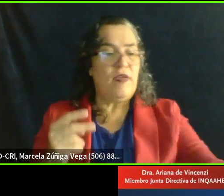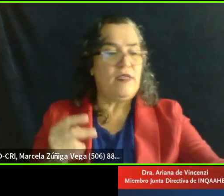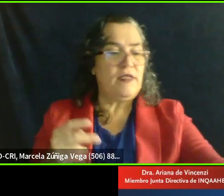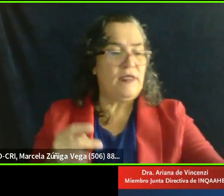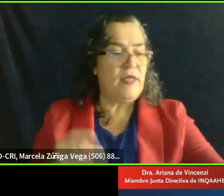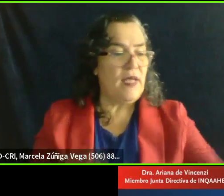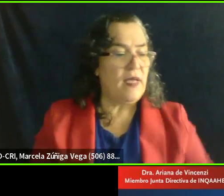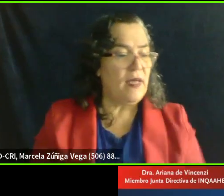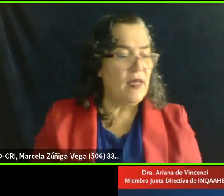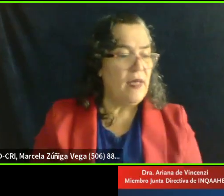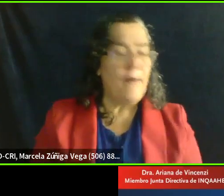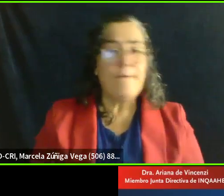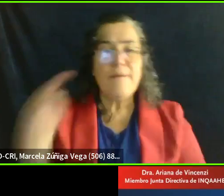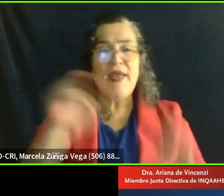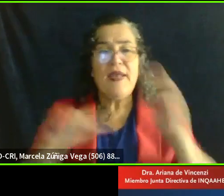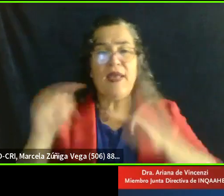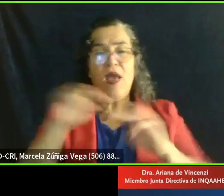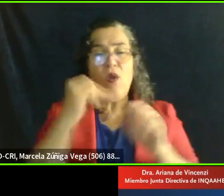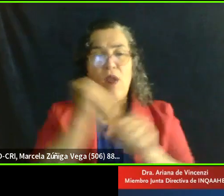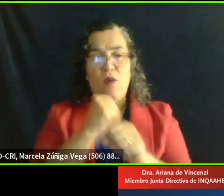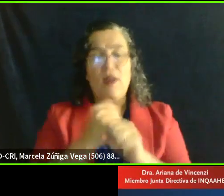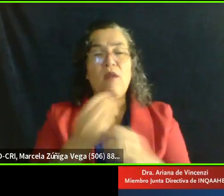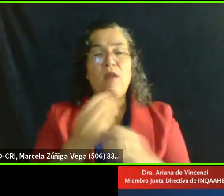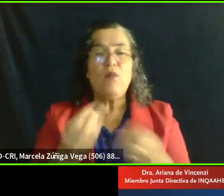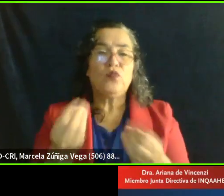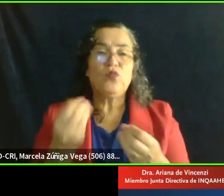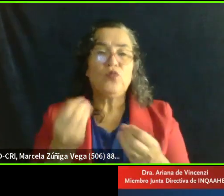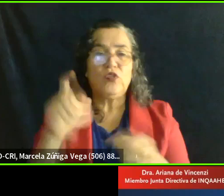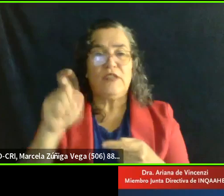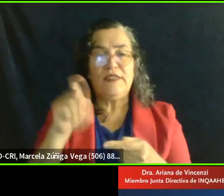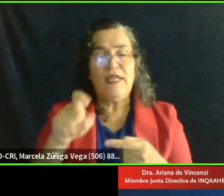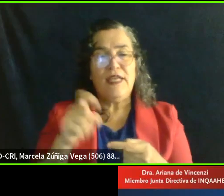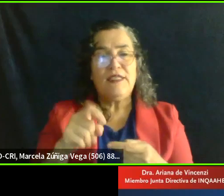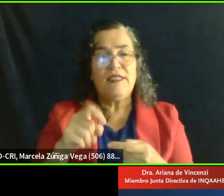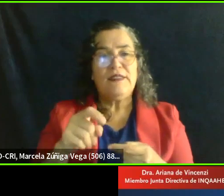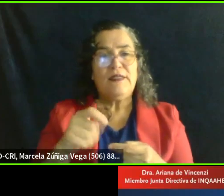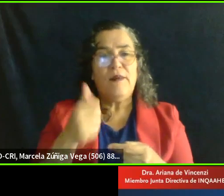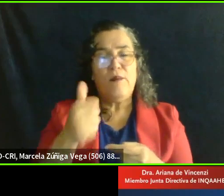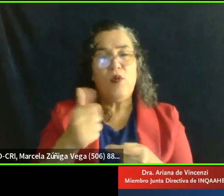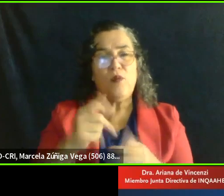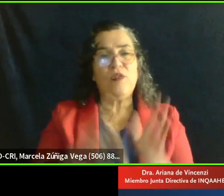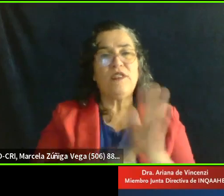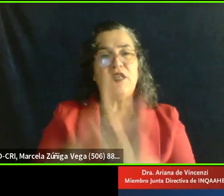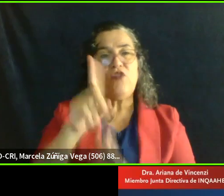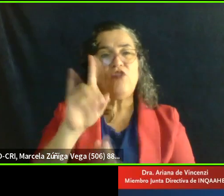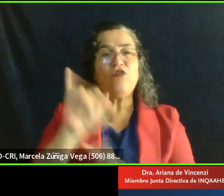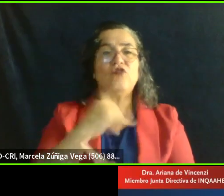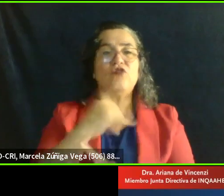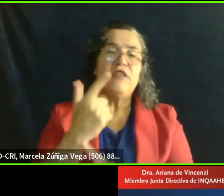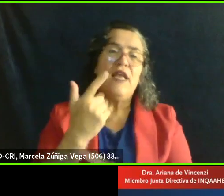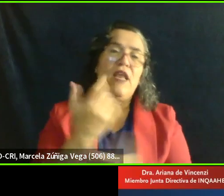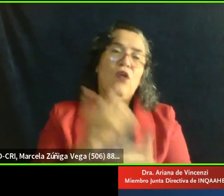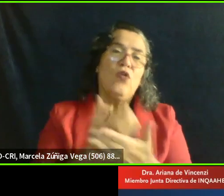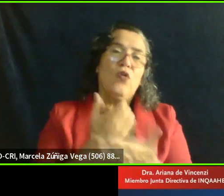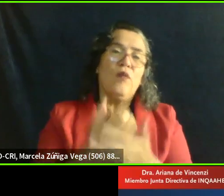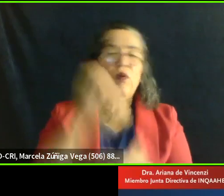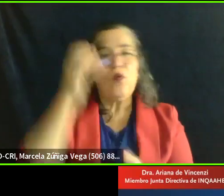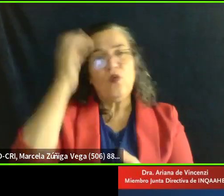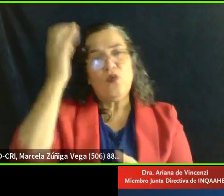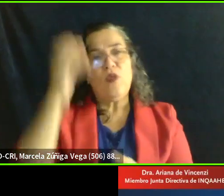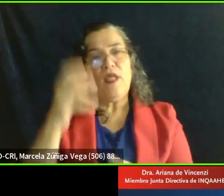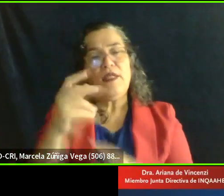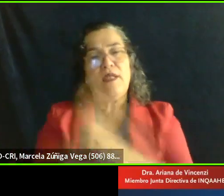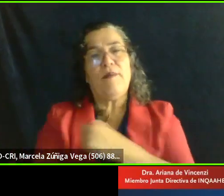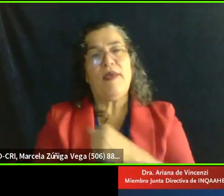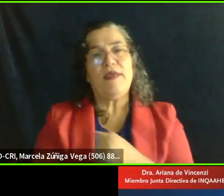del mercado laboral y, por supuesto, de las necesidades propias de desarrollo social y económico y cultural de un país.